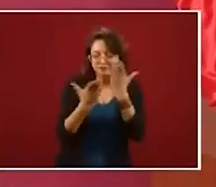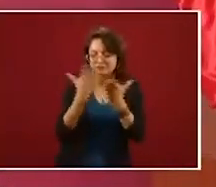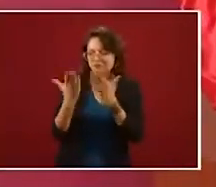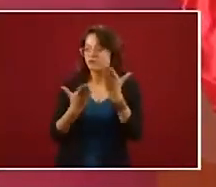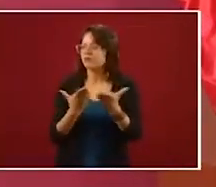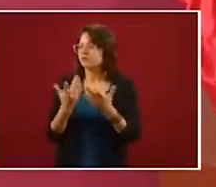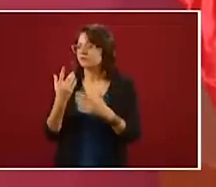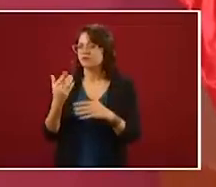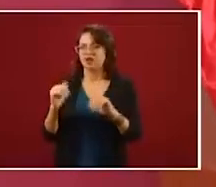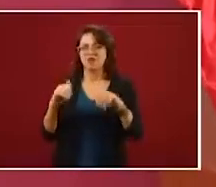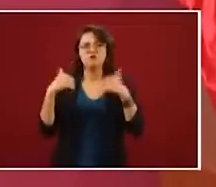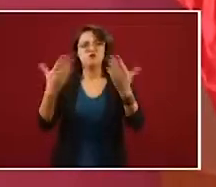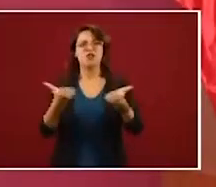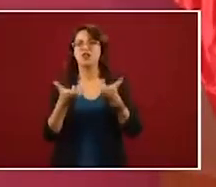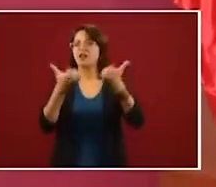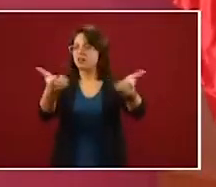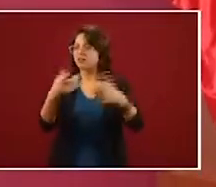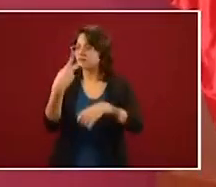neoliberal,